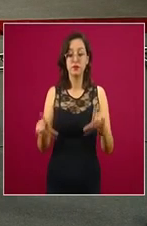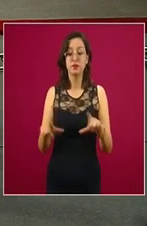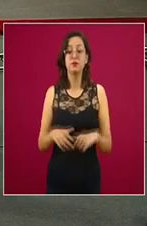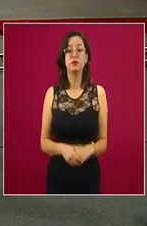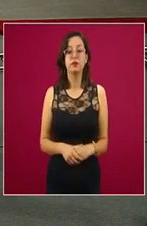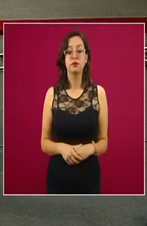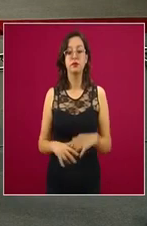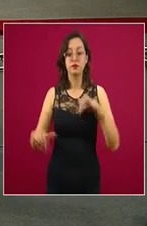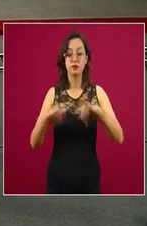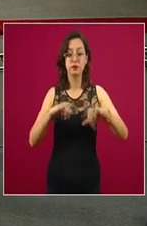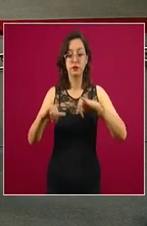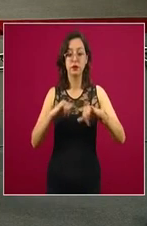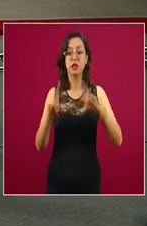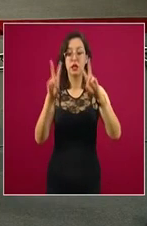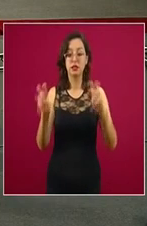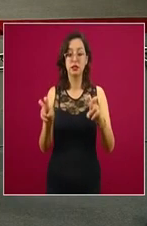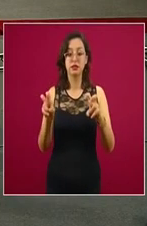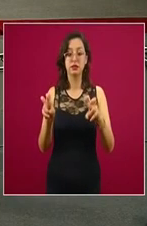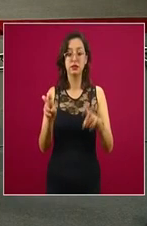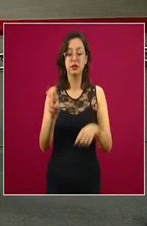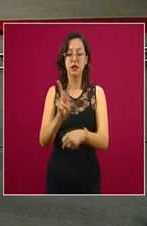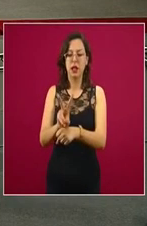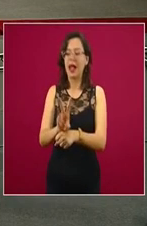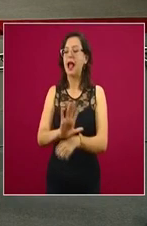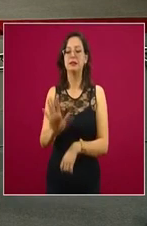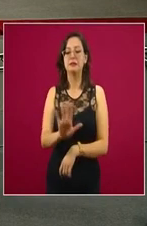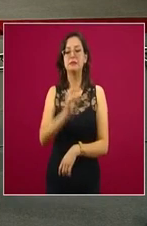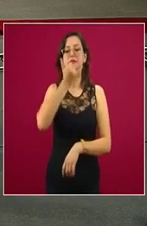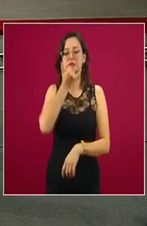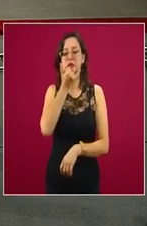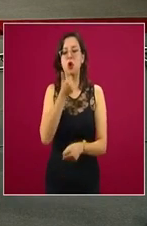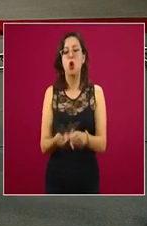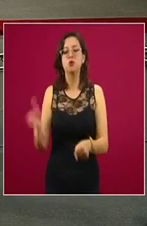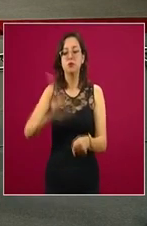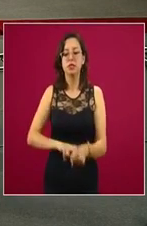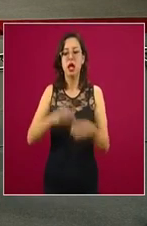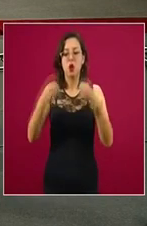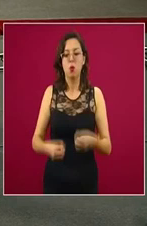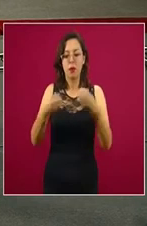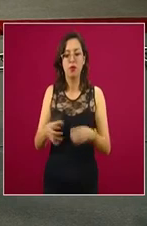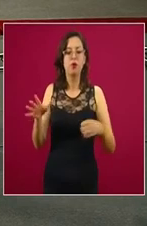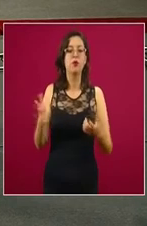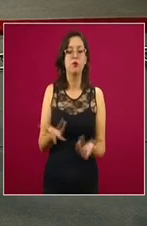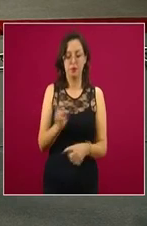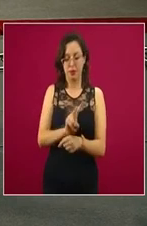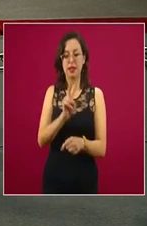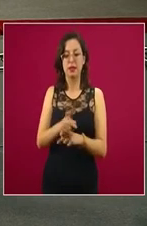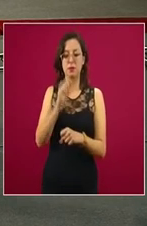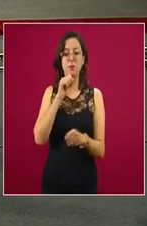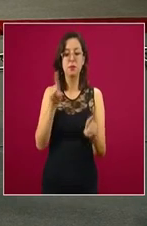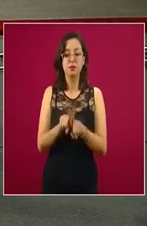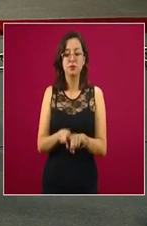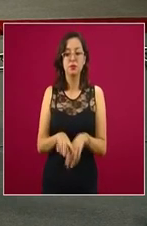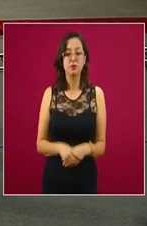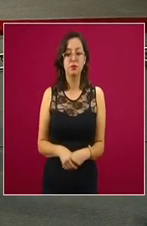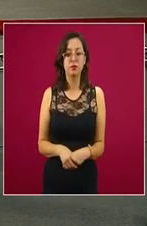comentar sobre la vigilancia. Primero, la ocupación hospitalaria, que es parte de la vigilancia. Ya están